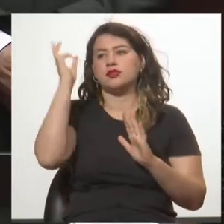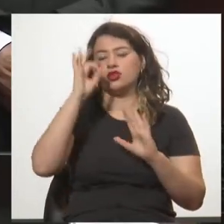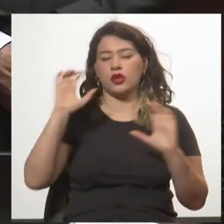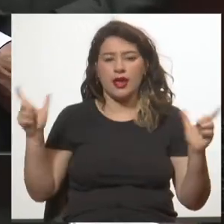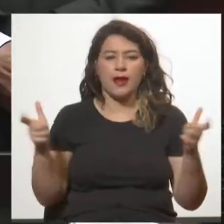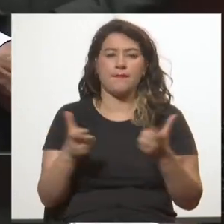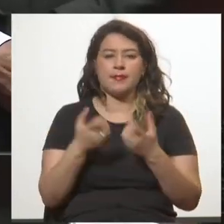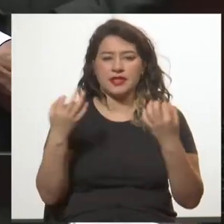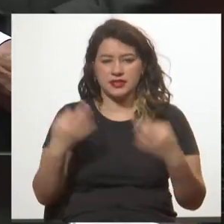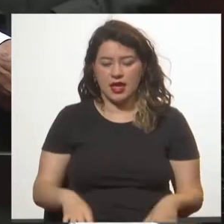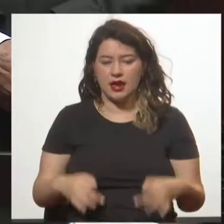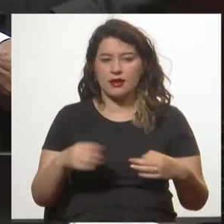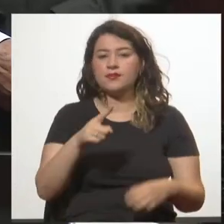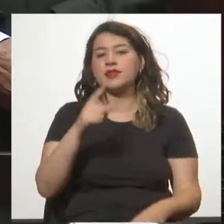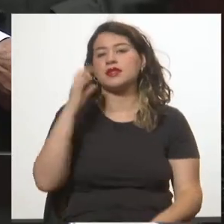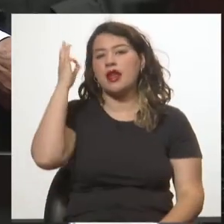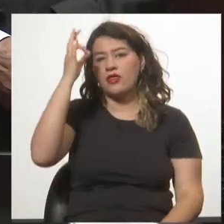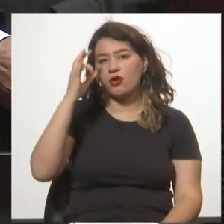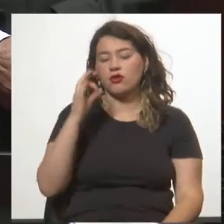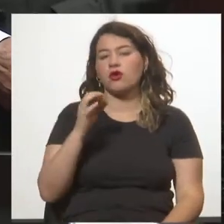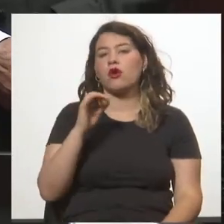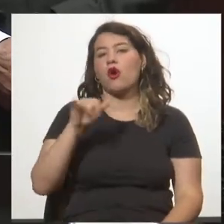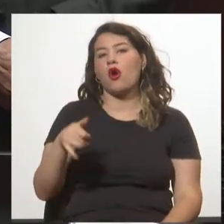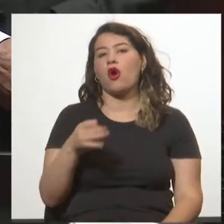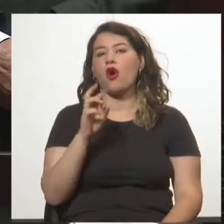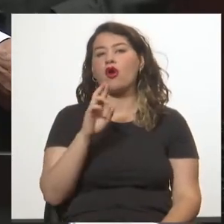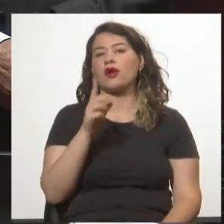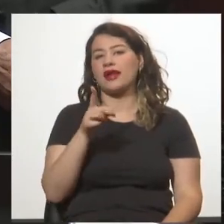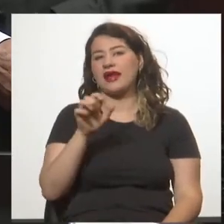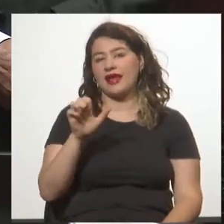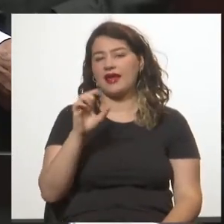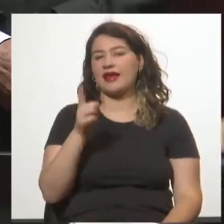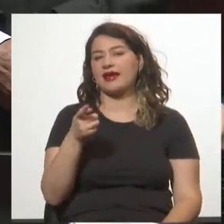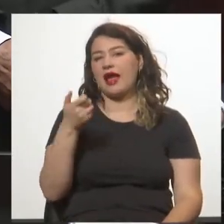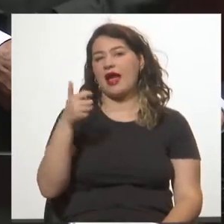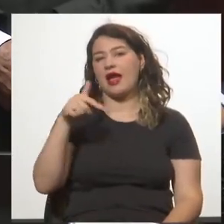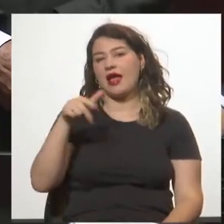señor senador jorge gandini tiene la palabra